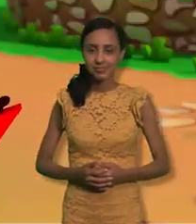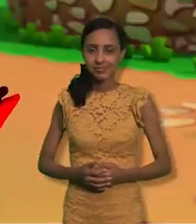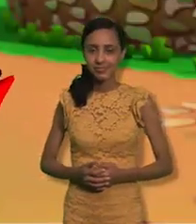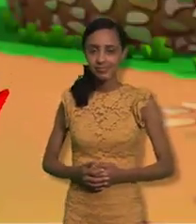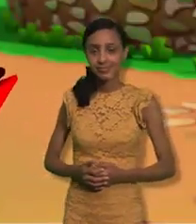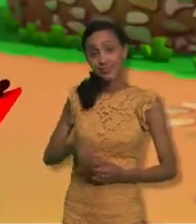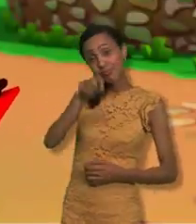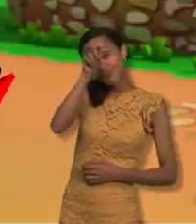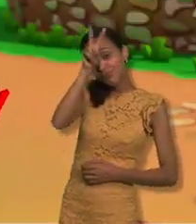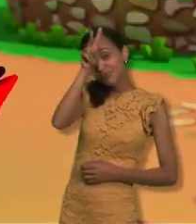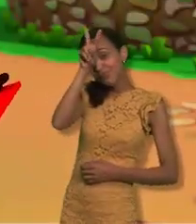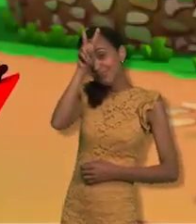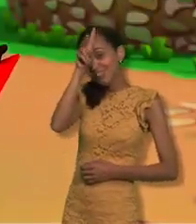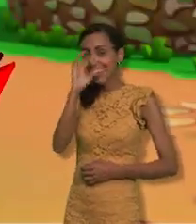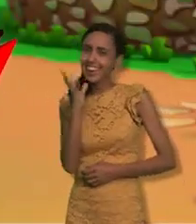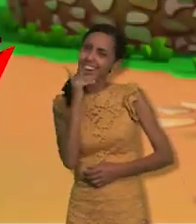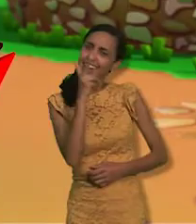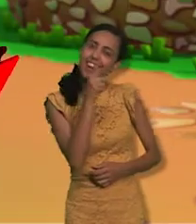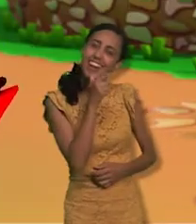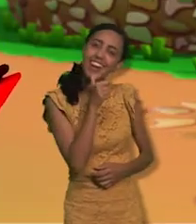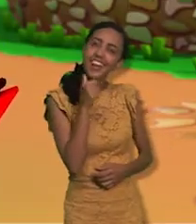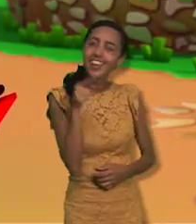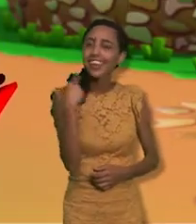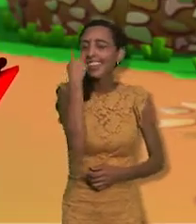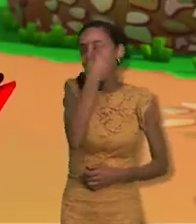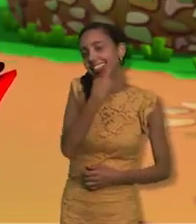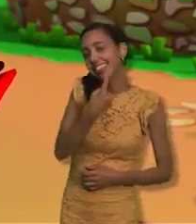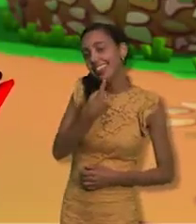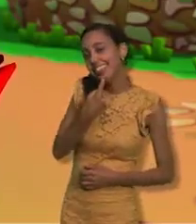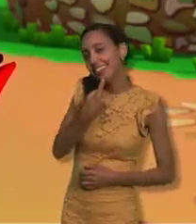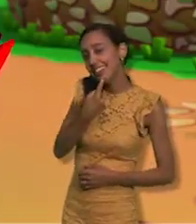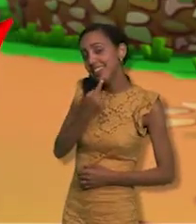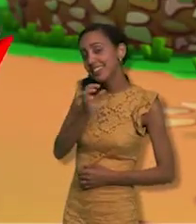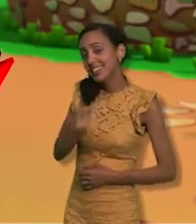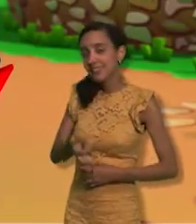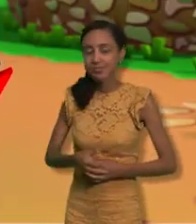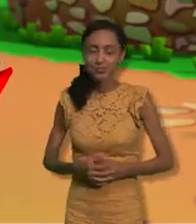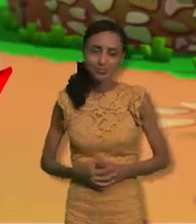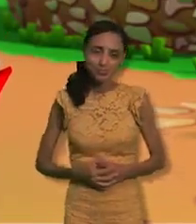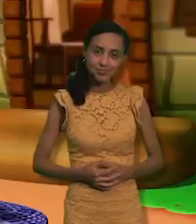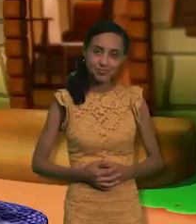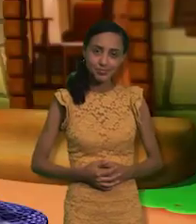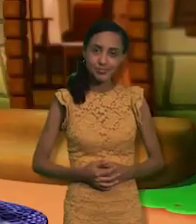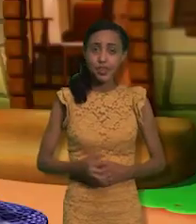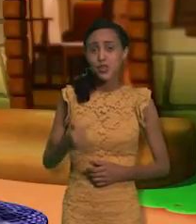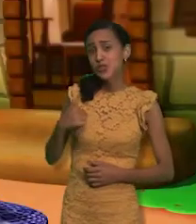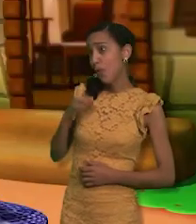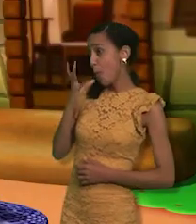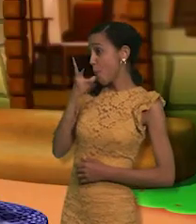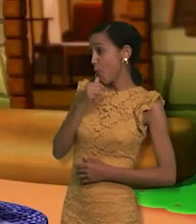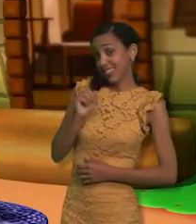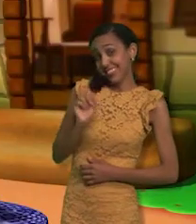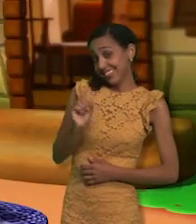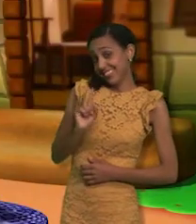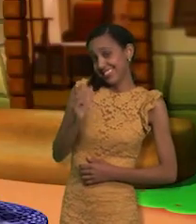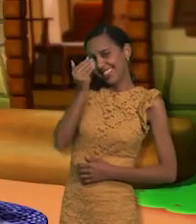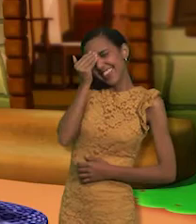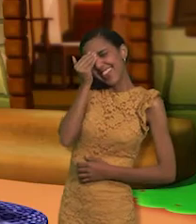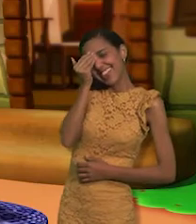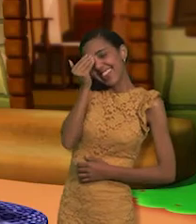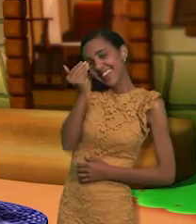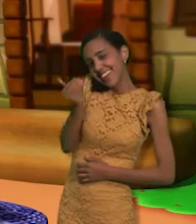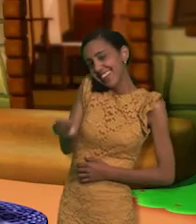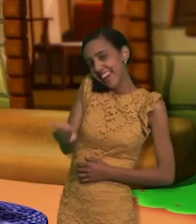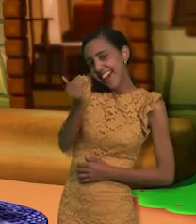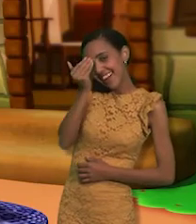Cucarachita Martina, que linda estás. ¡Ay no! ¡Ay! Como no soy bonita,